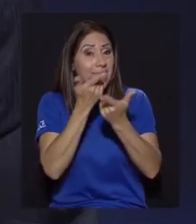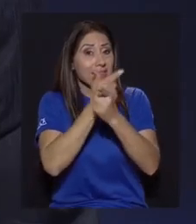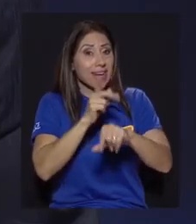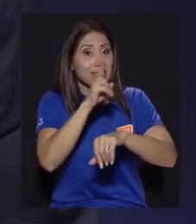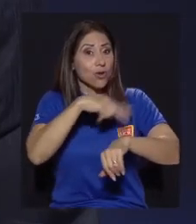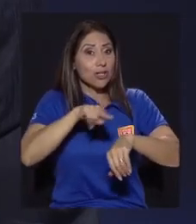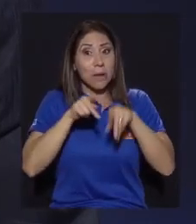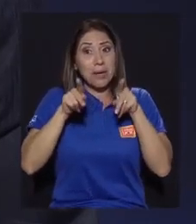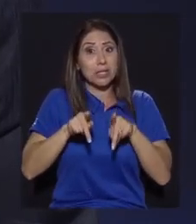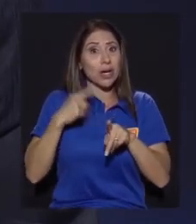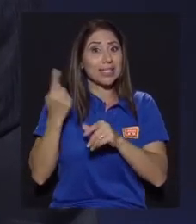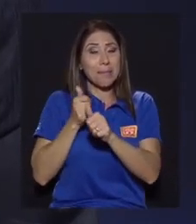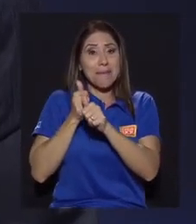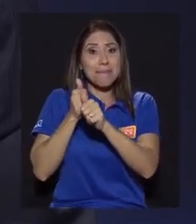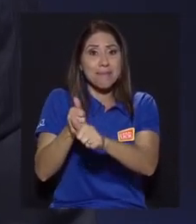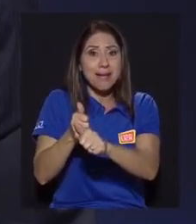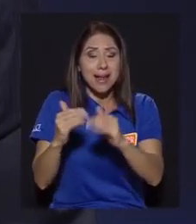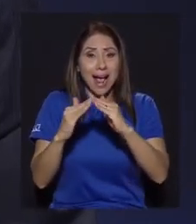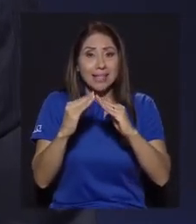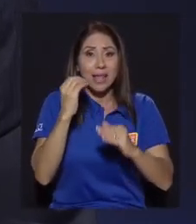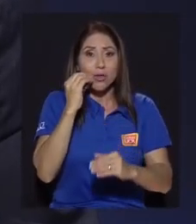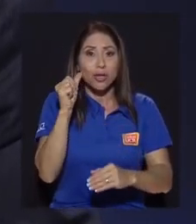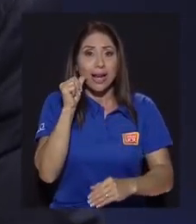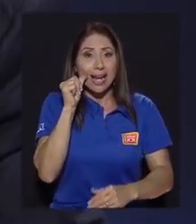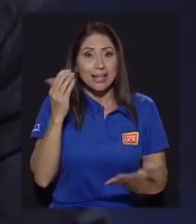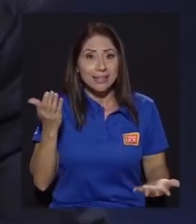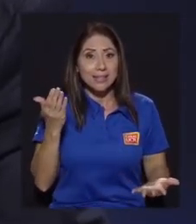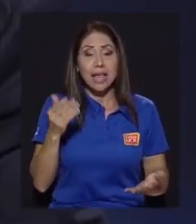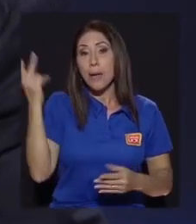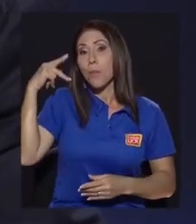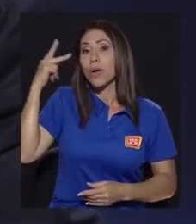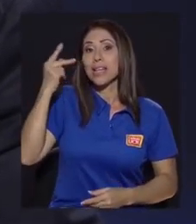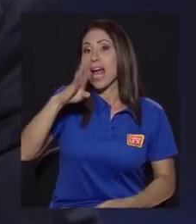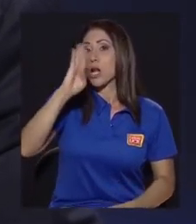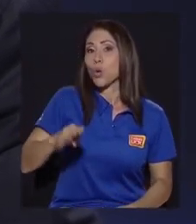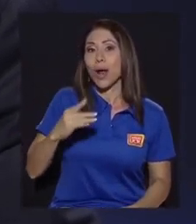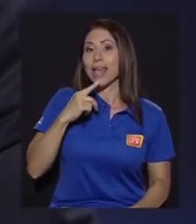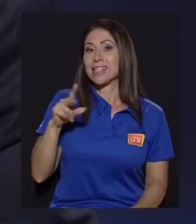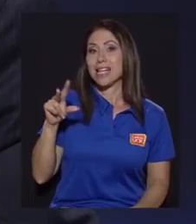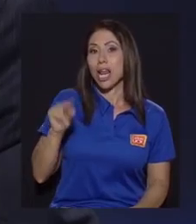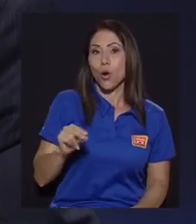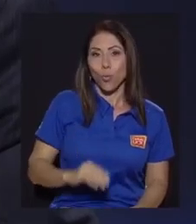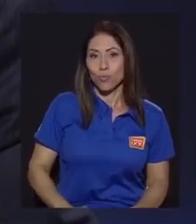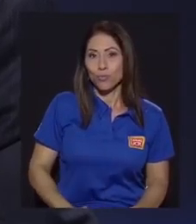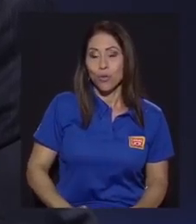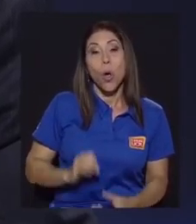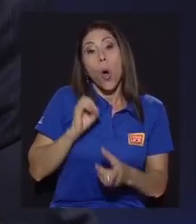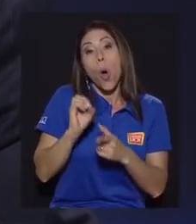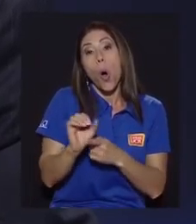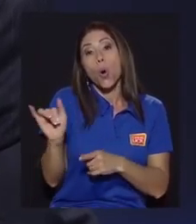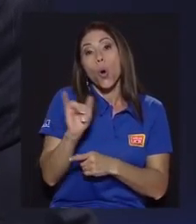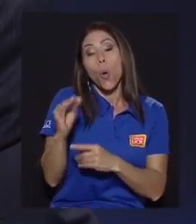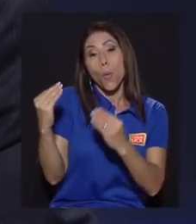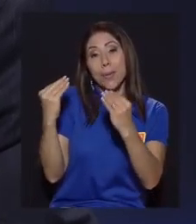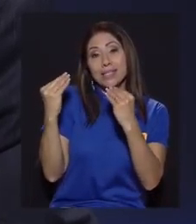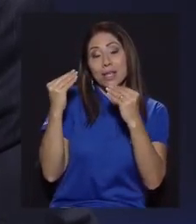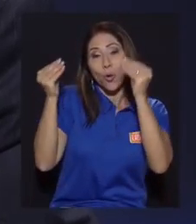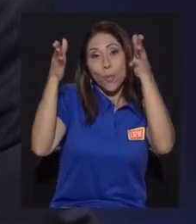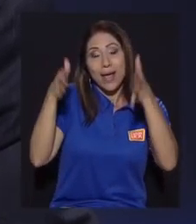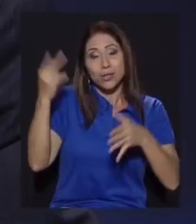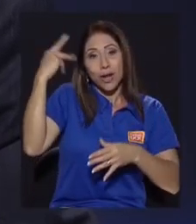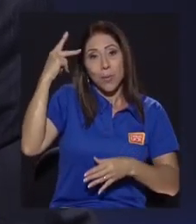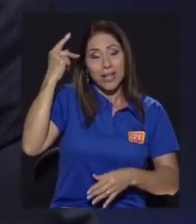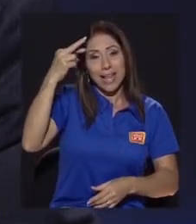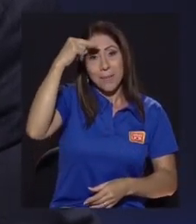en política nunca hay que decir que no vale o como me enseñó un maestro de la política en méxico